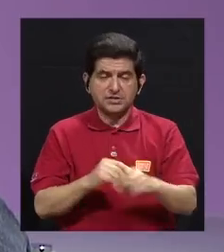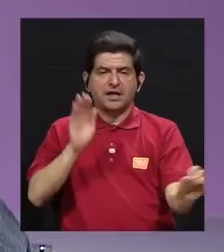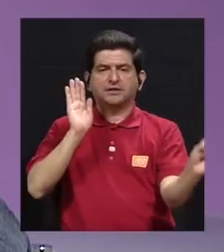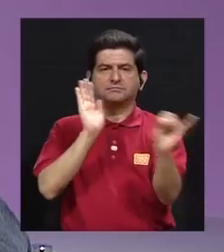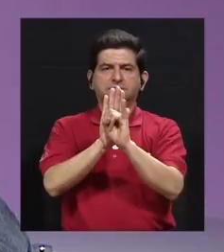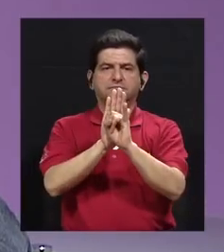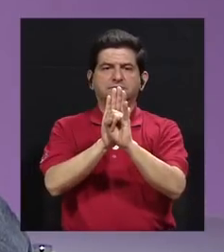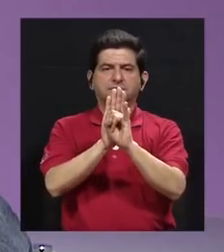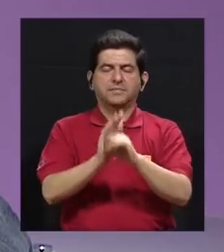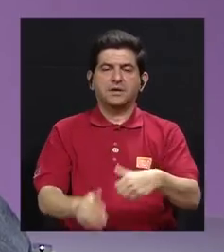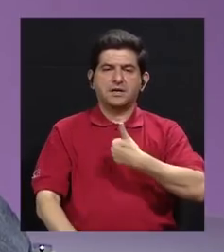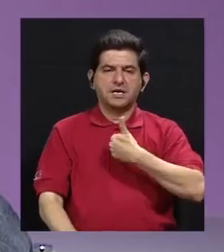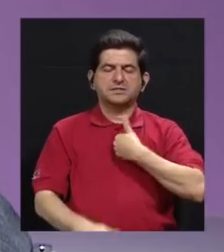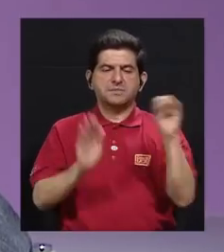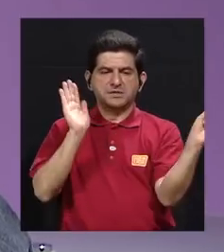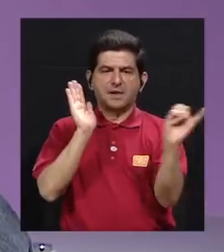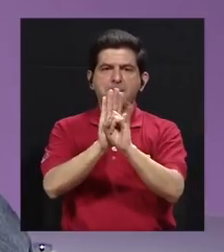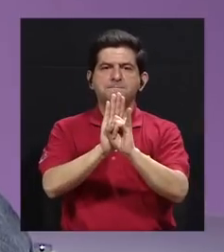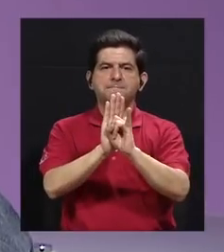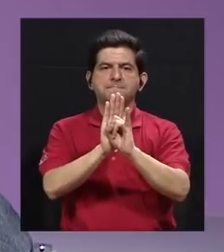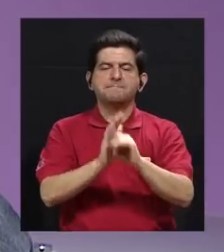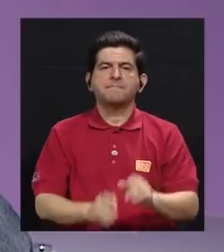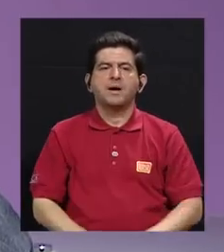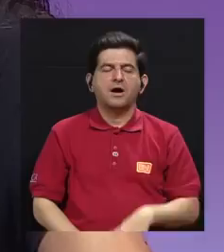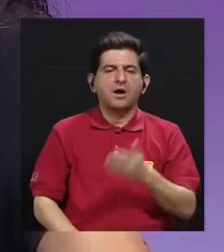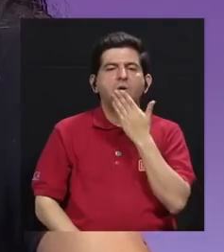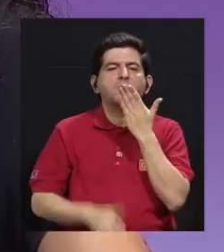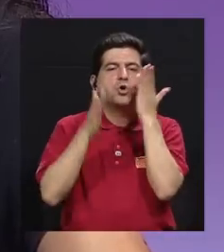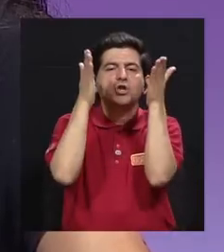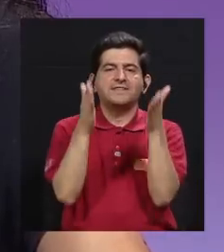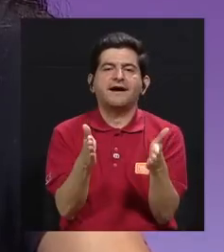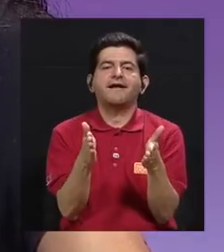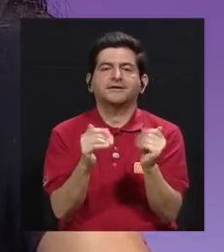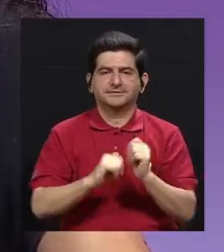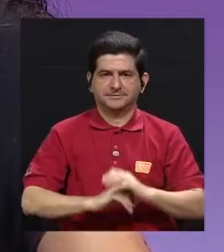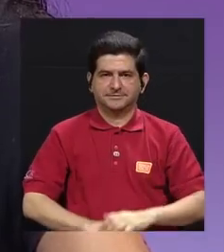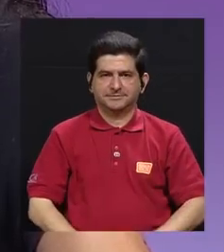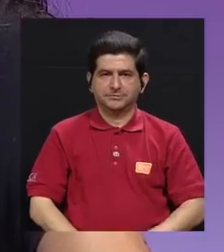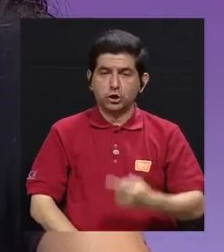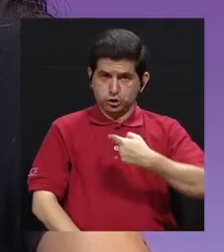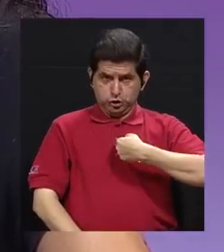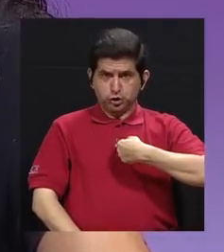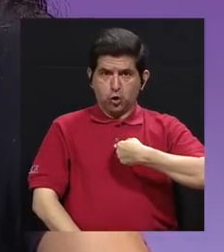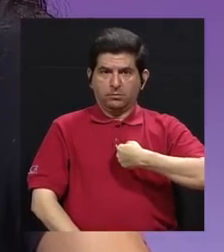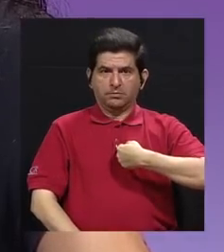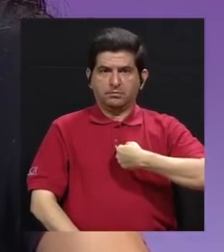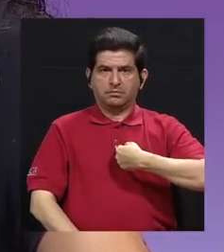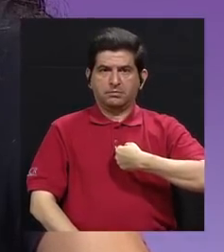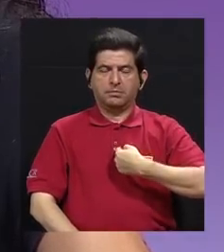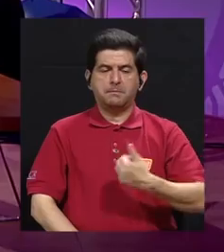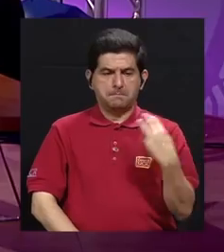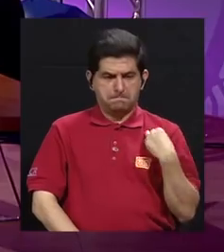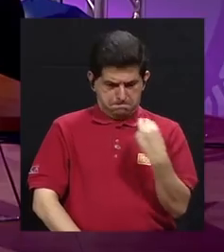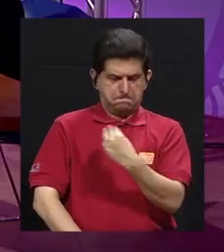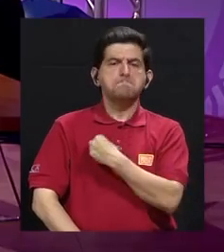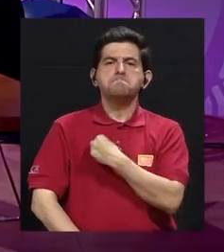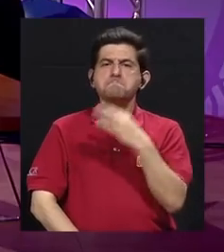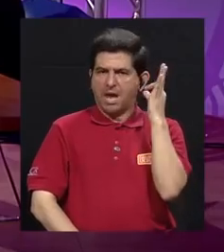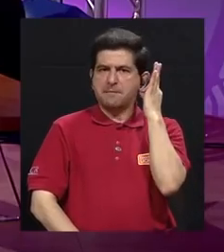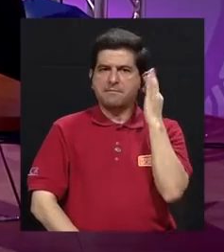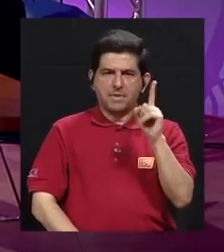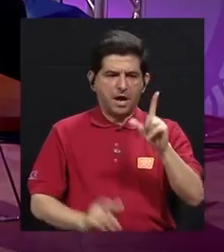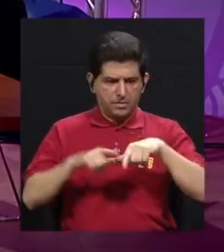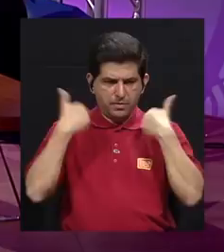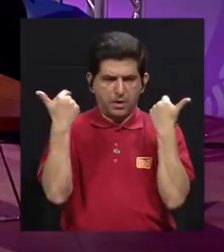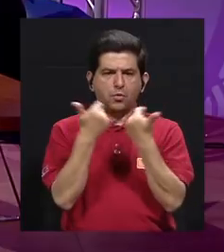esa sociedad se identifica y se autoidentifica como indígena. Y bueno, yo soy